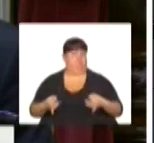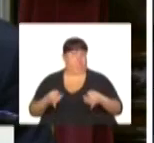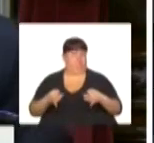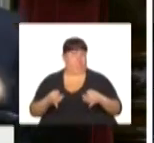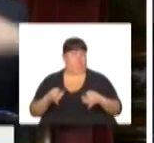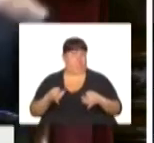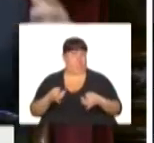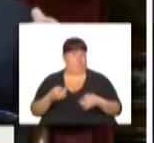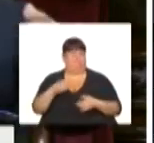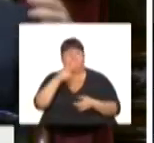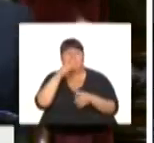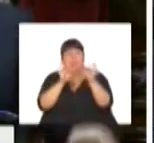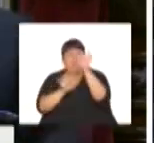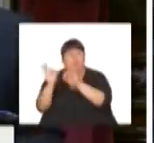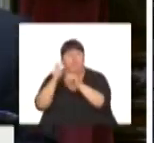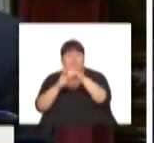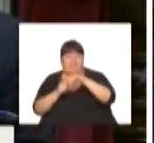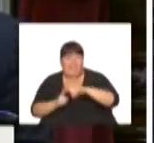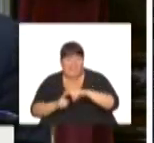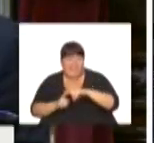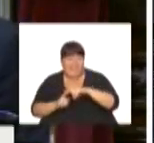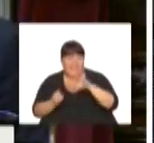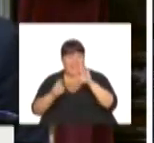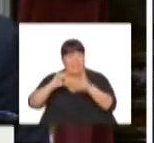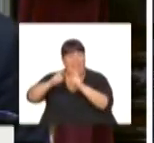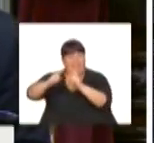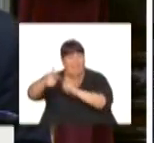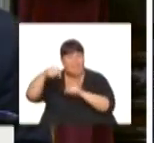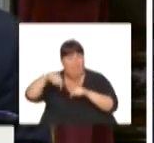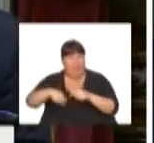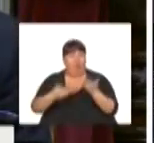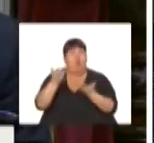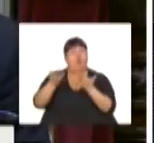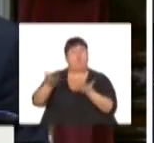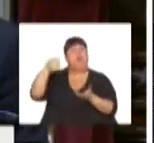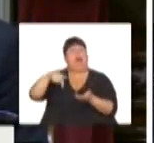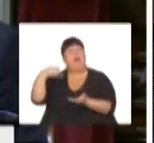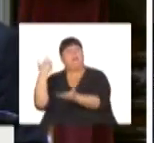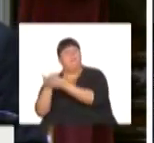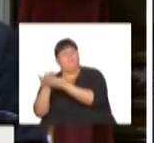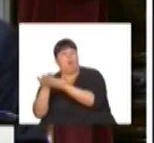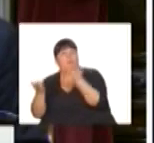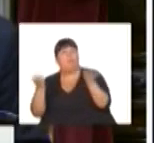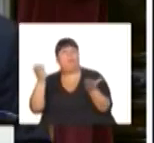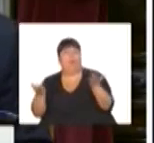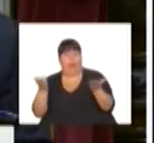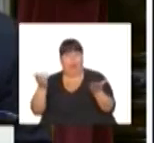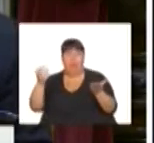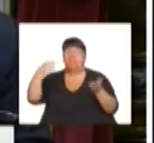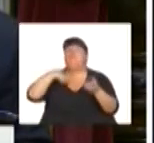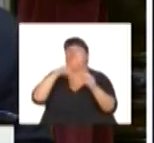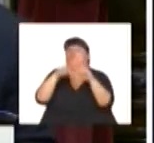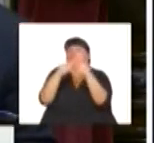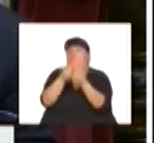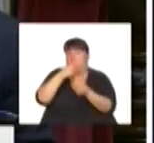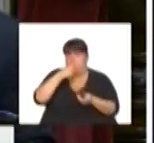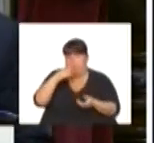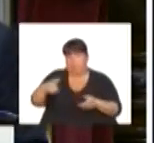muy pro por parte del Grupo Clarín, en particular de uno de sus gerentes principales,